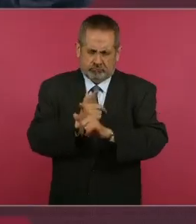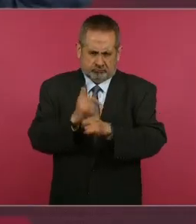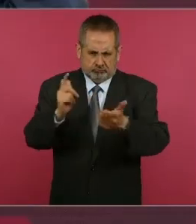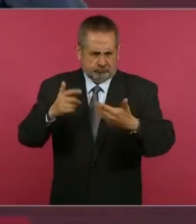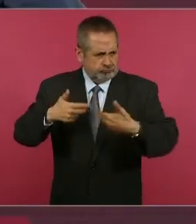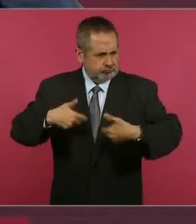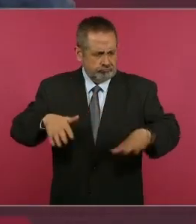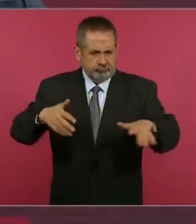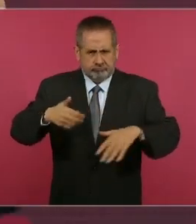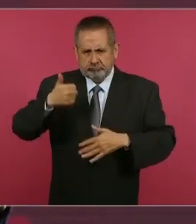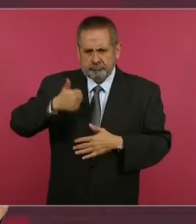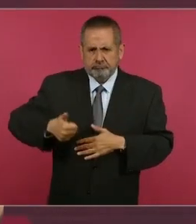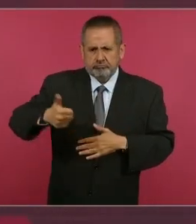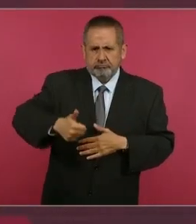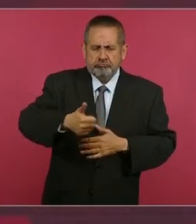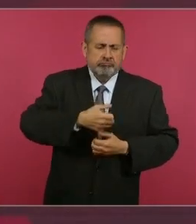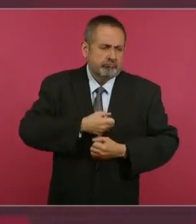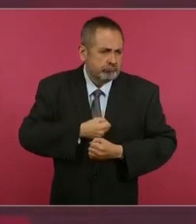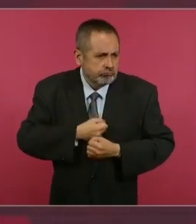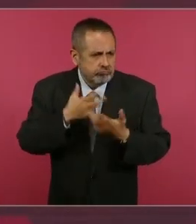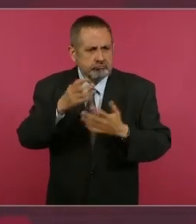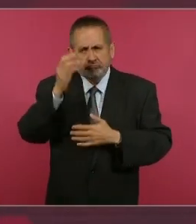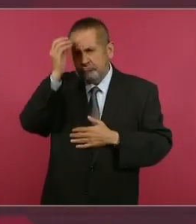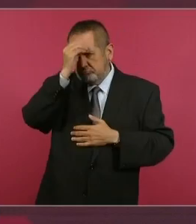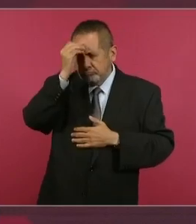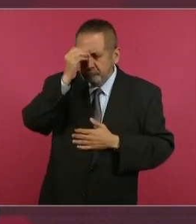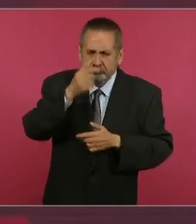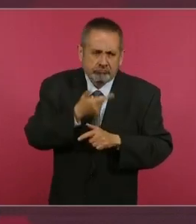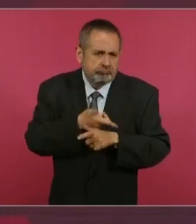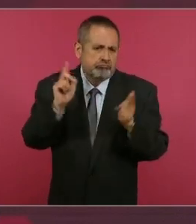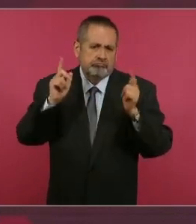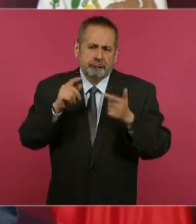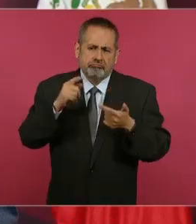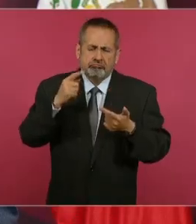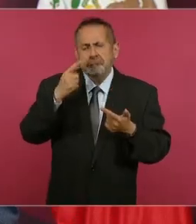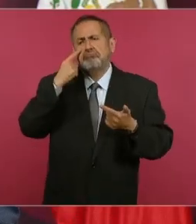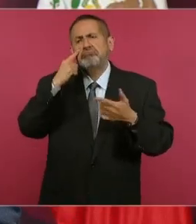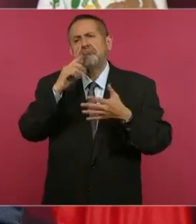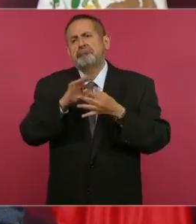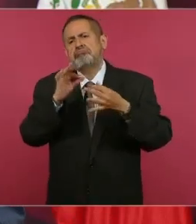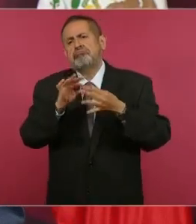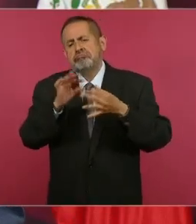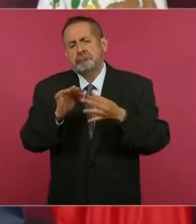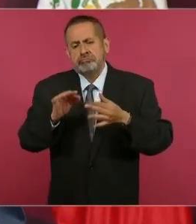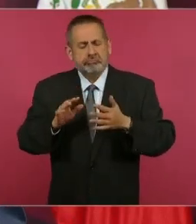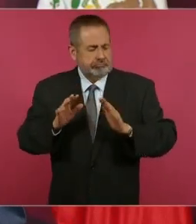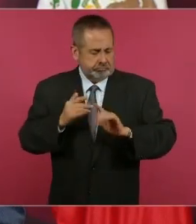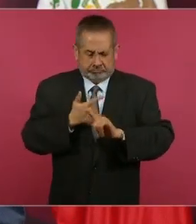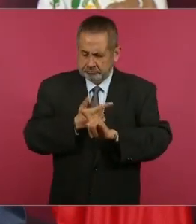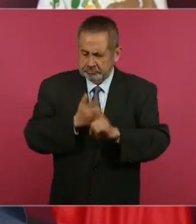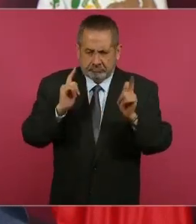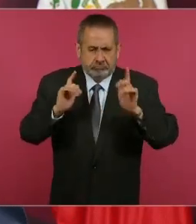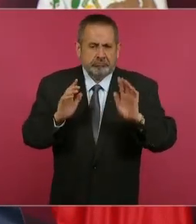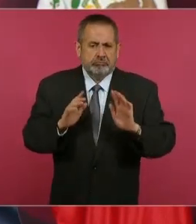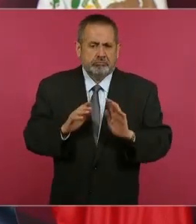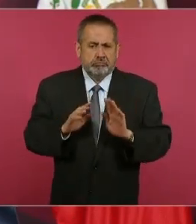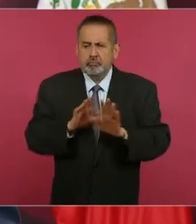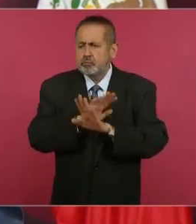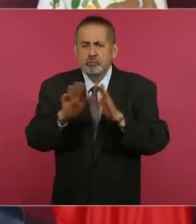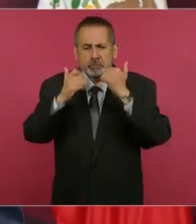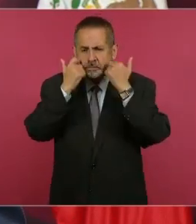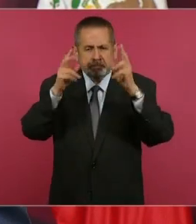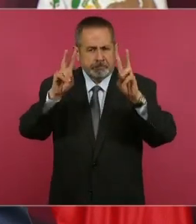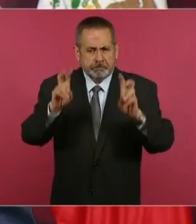o que cada quien se pronuncie por el asunto que